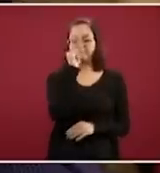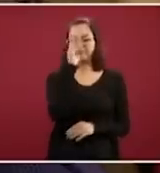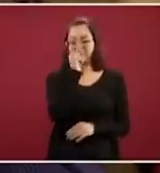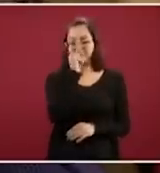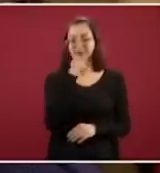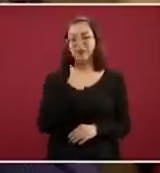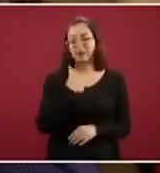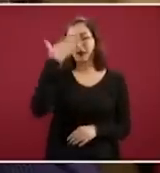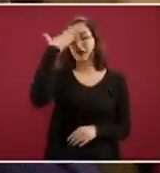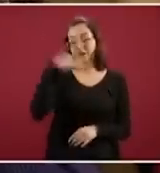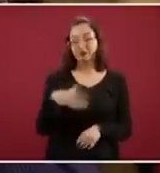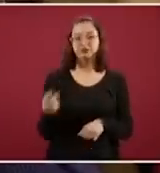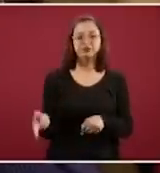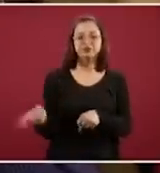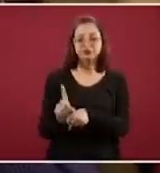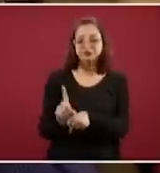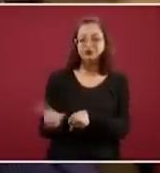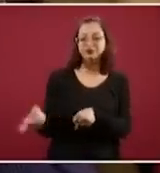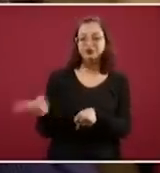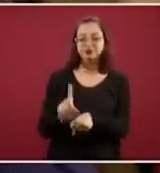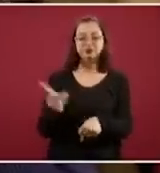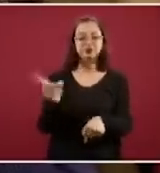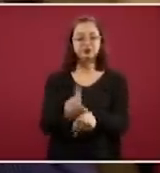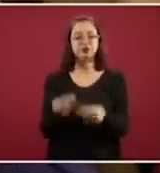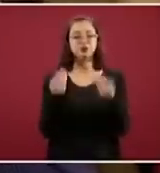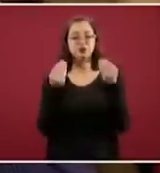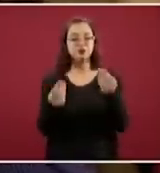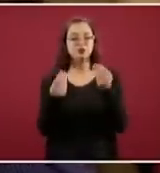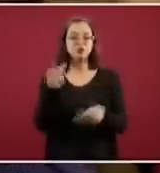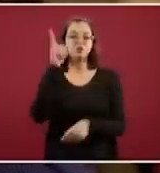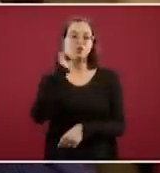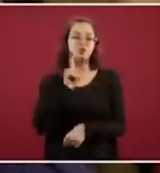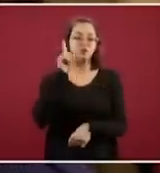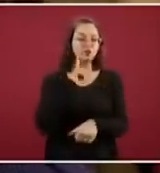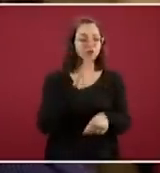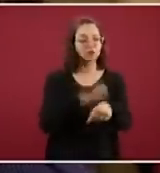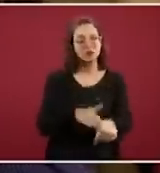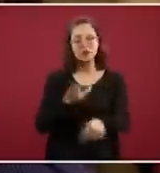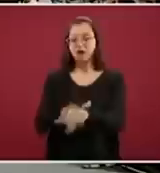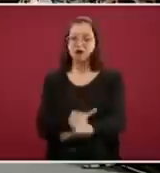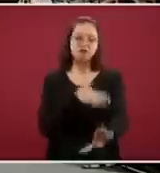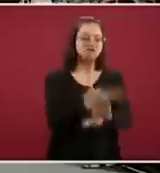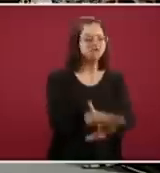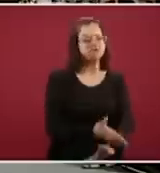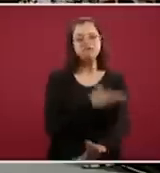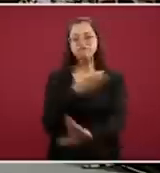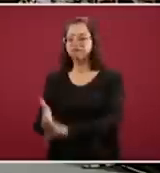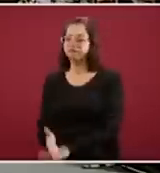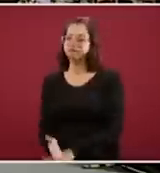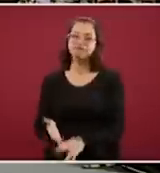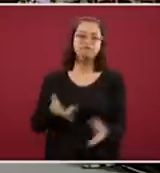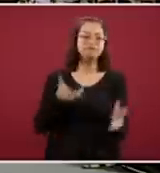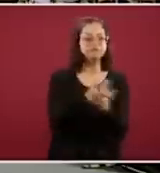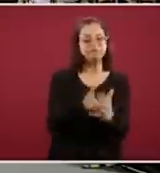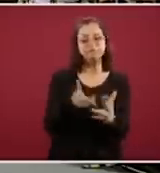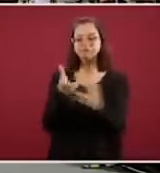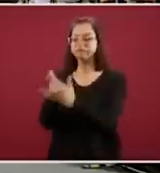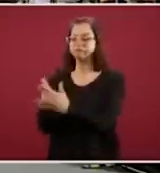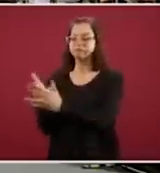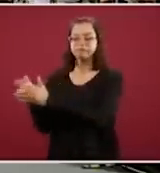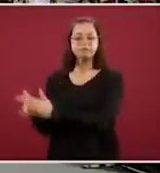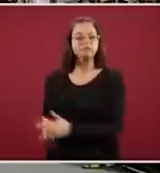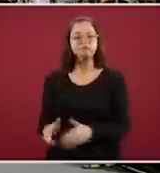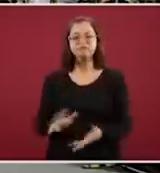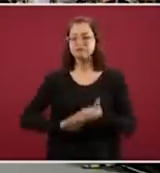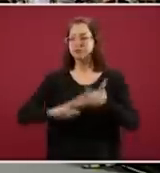que a diario hay muchas mujeres que son acosadas, atacadas, asesinadas. No